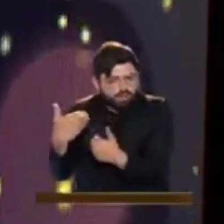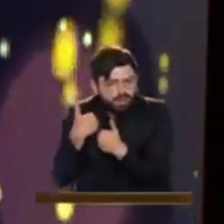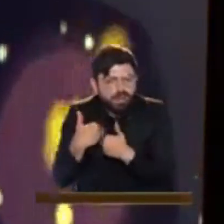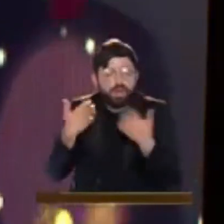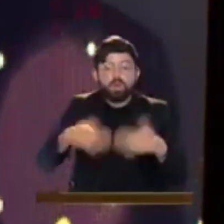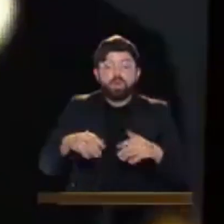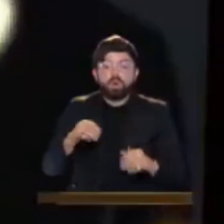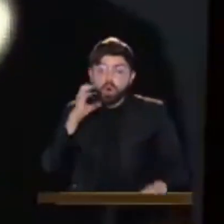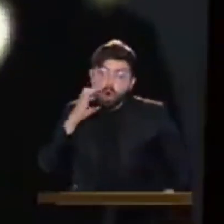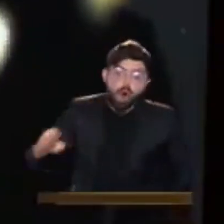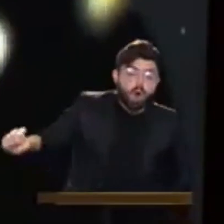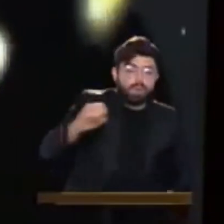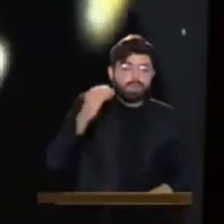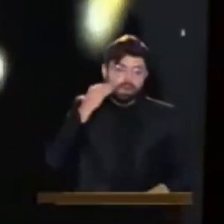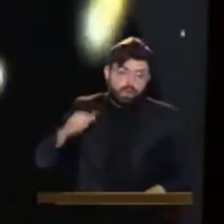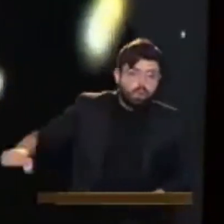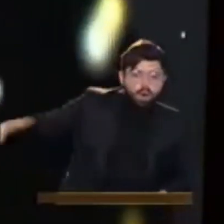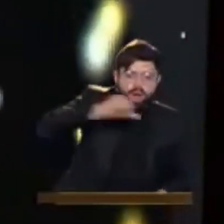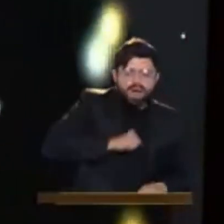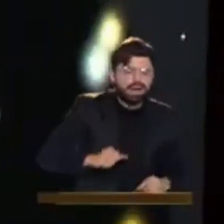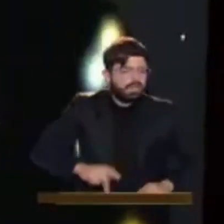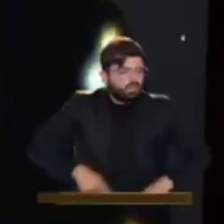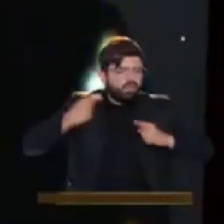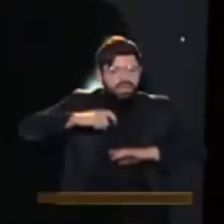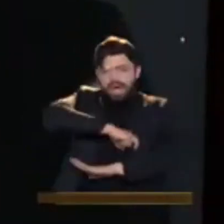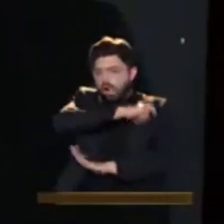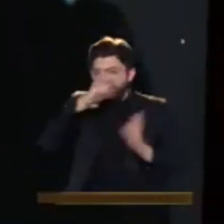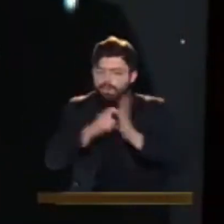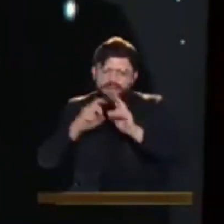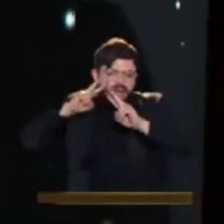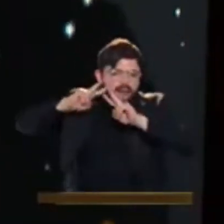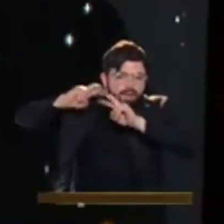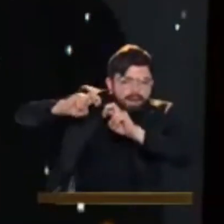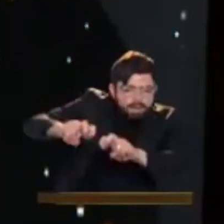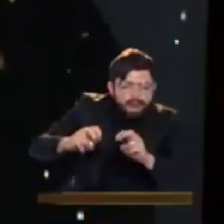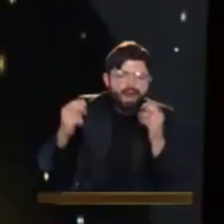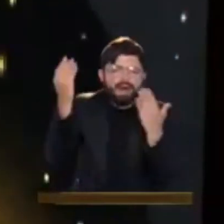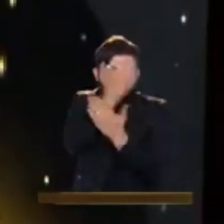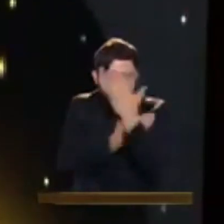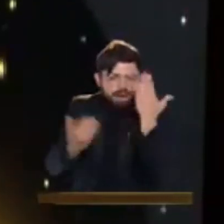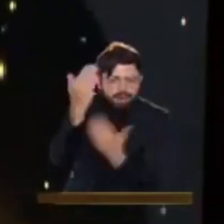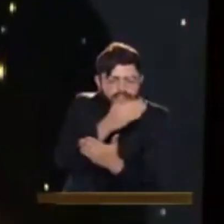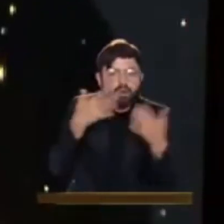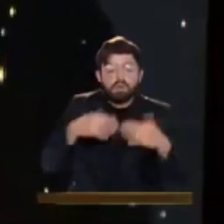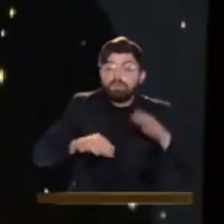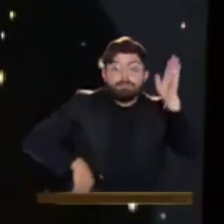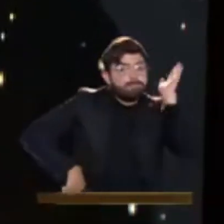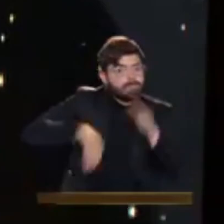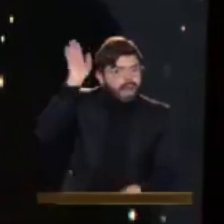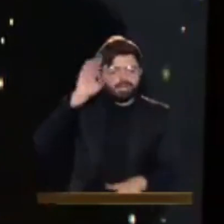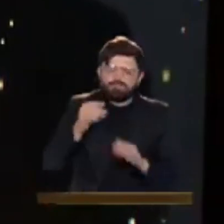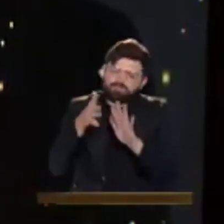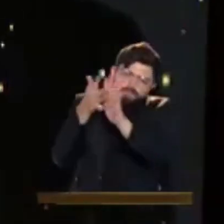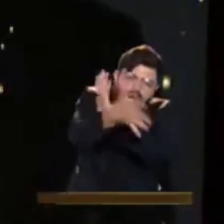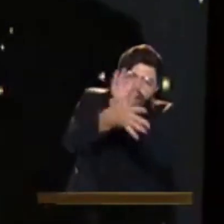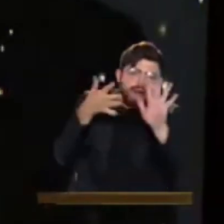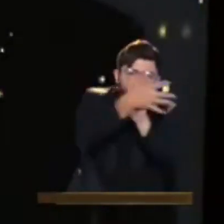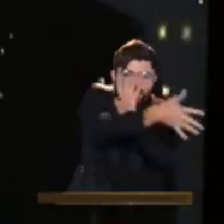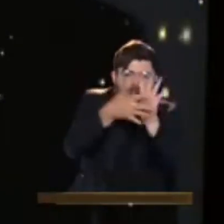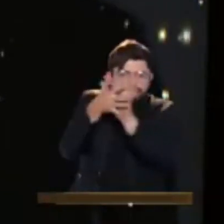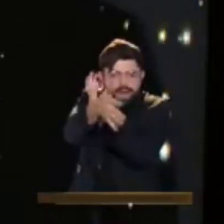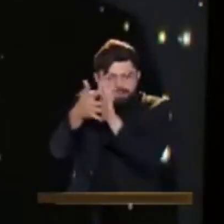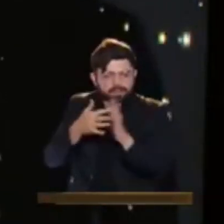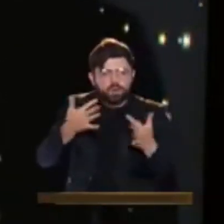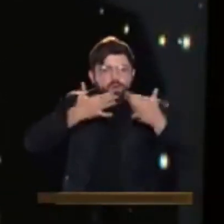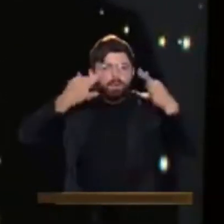de aquellos hombres y mujeres que dedican su vida a investigar, a analizar y sobre todo a informar con veracidad